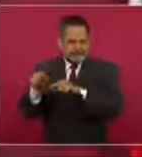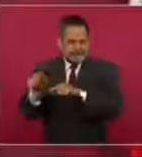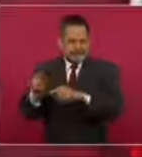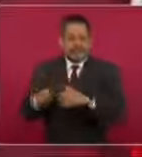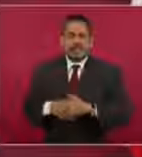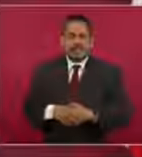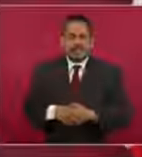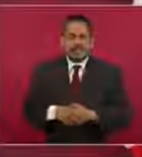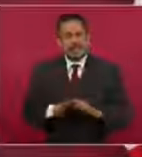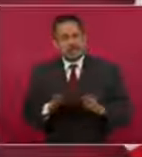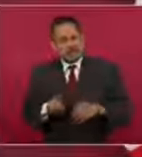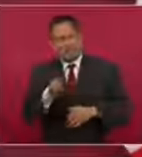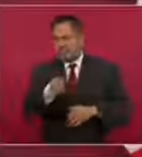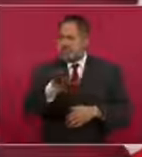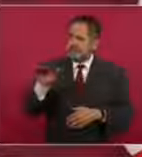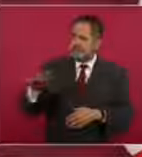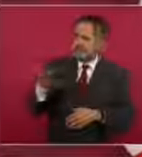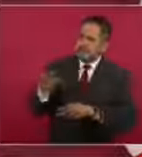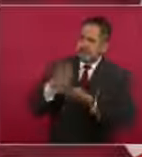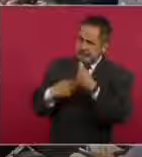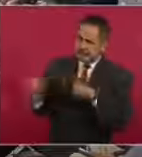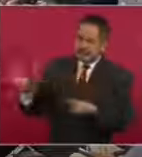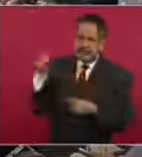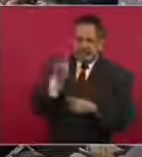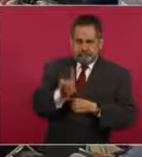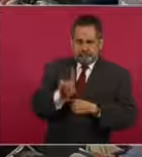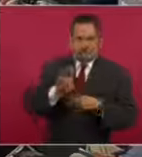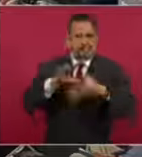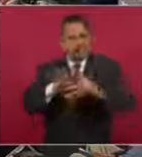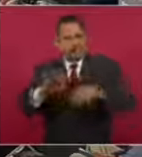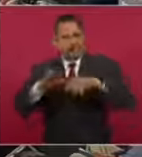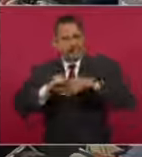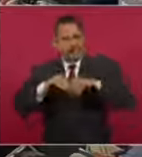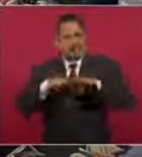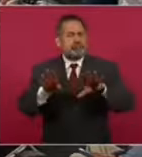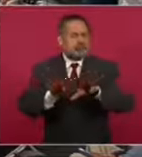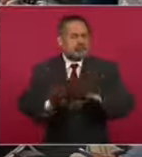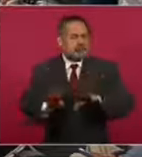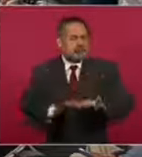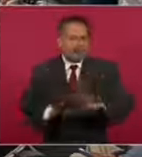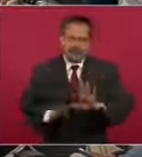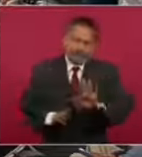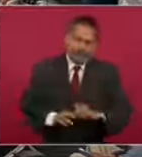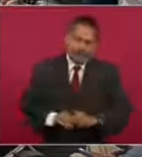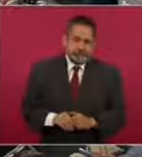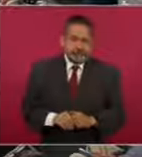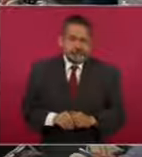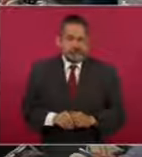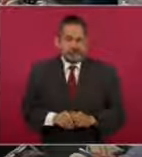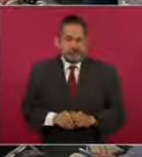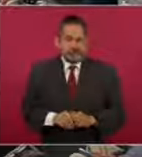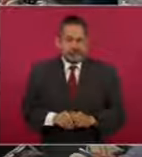Vamos a pedir que les informe, pero sí